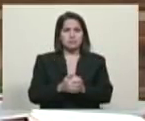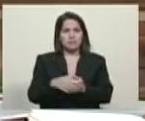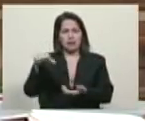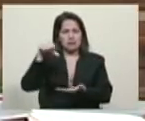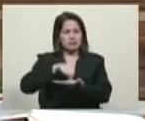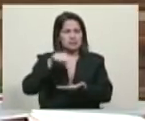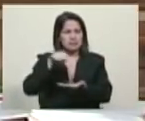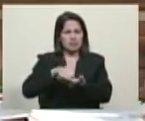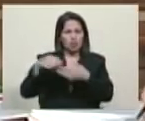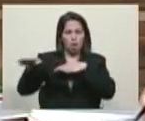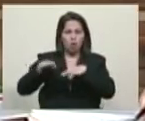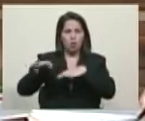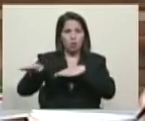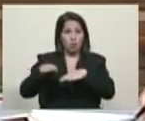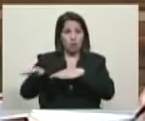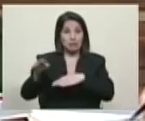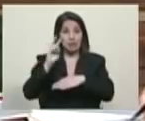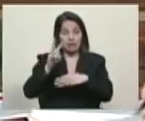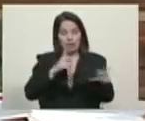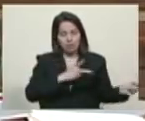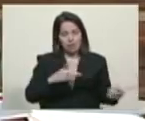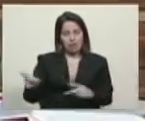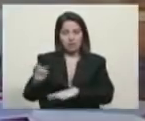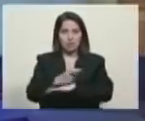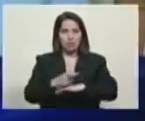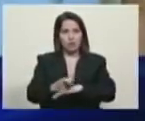del estado Cojedes. Adelante, gobernadora.